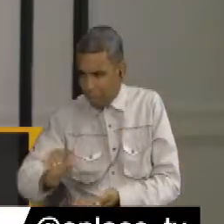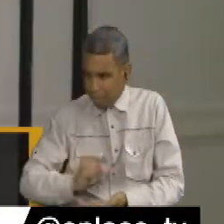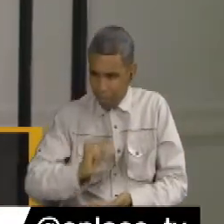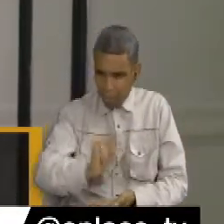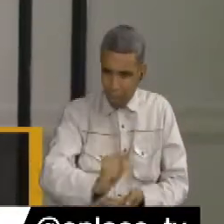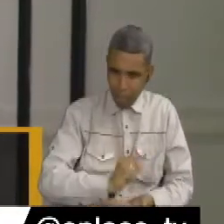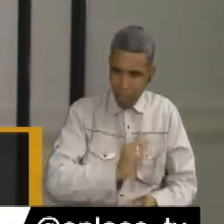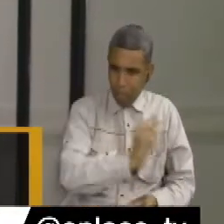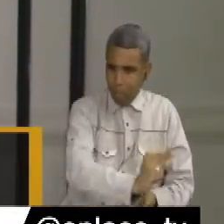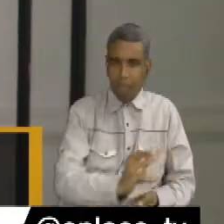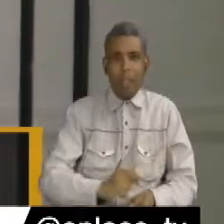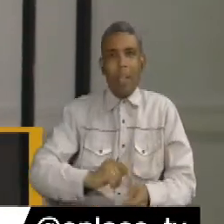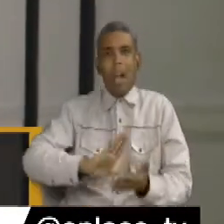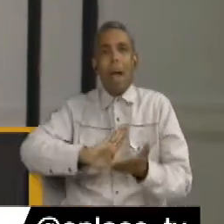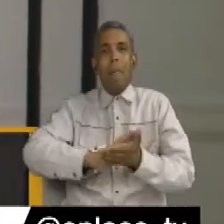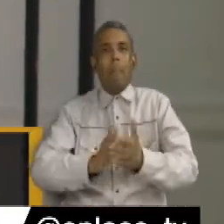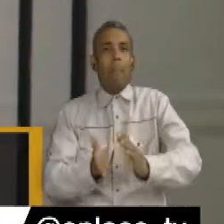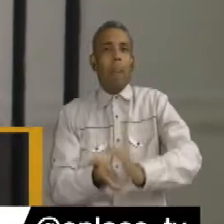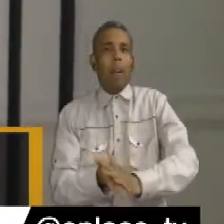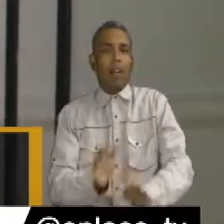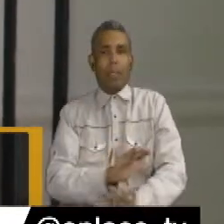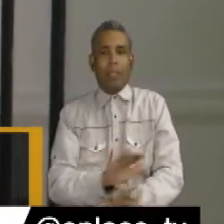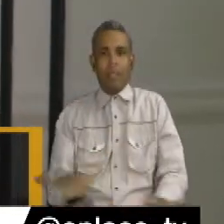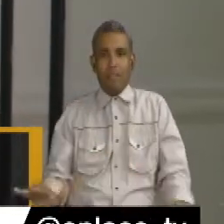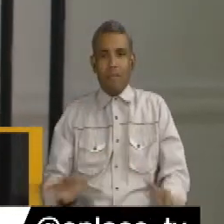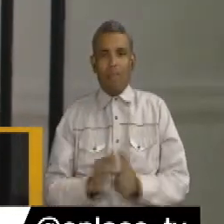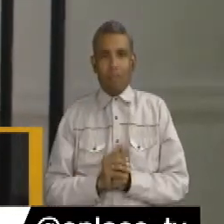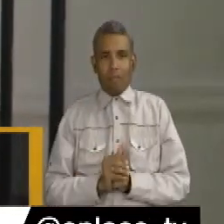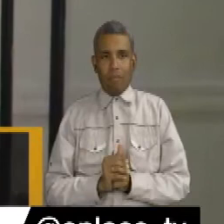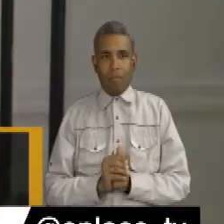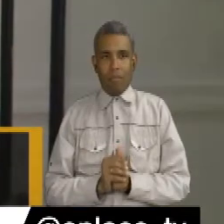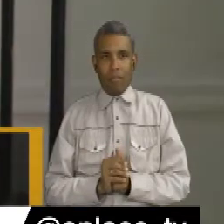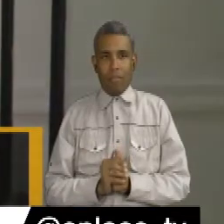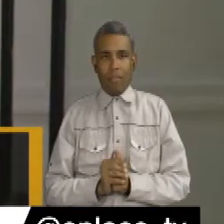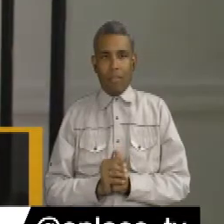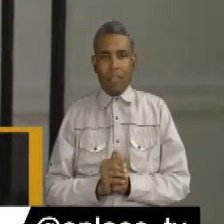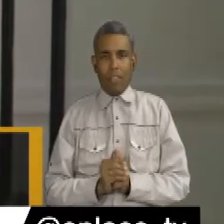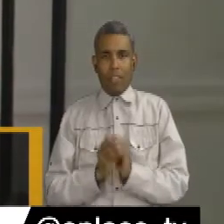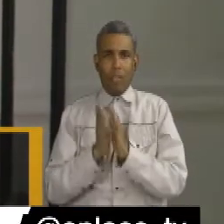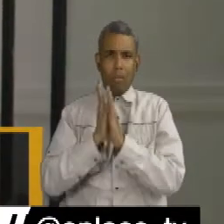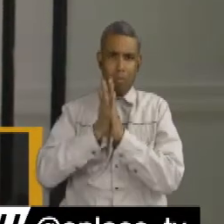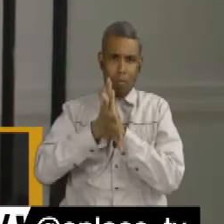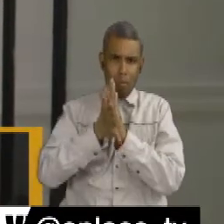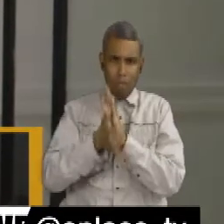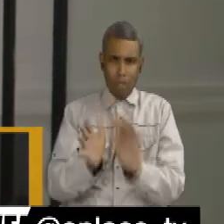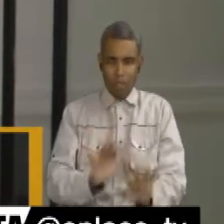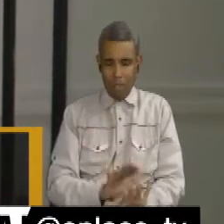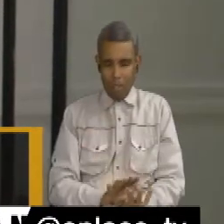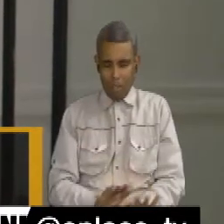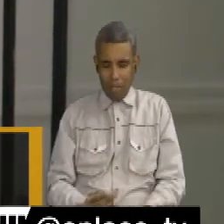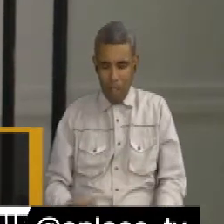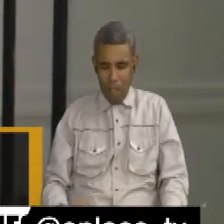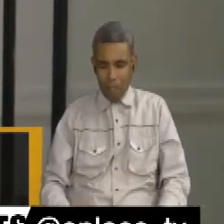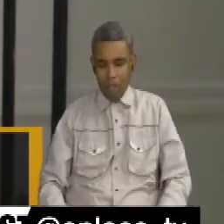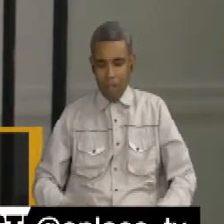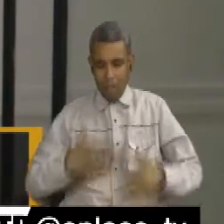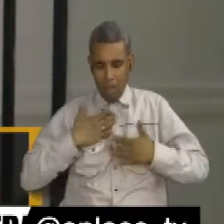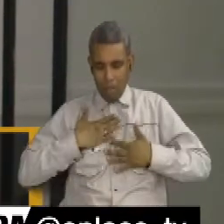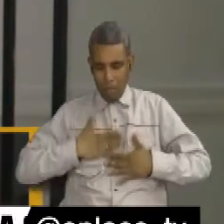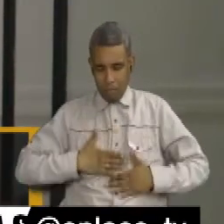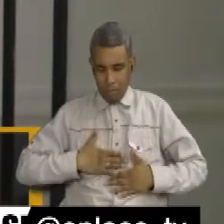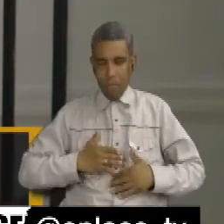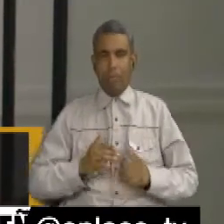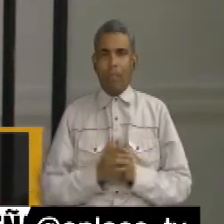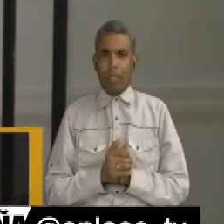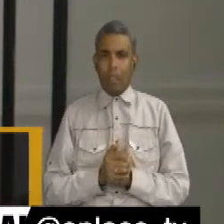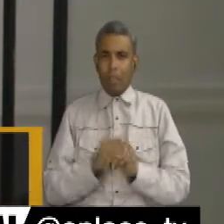personal. Afortunadamente tenemos que darle un parte de tranquilidad a toda la comunidad de Barranca Bermeja y por supuesto a las familias de los bomberos,